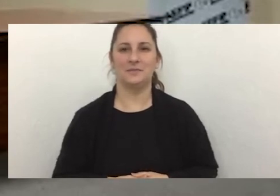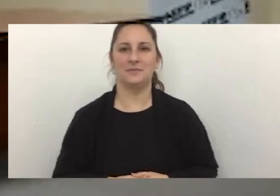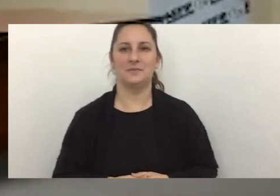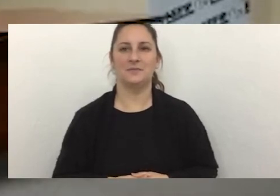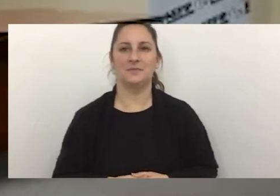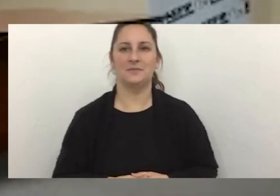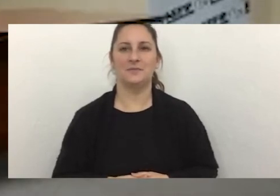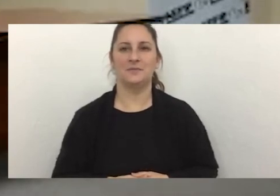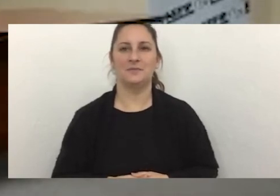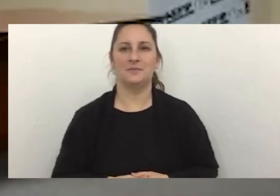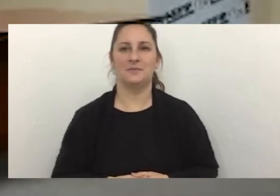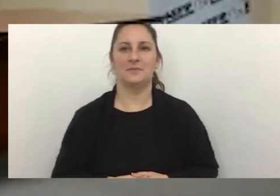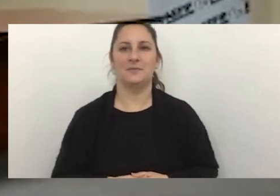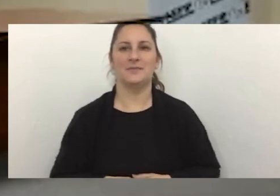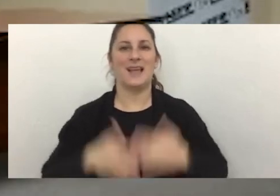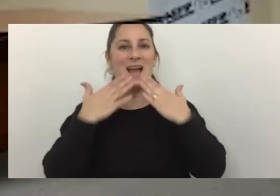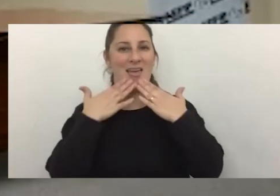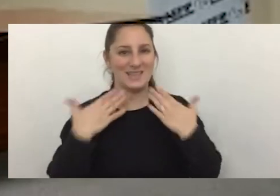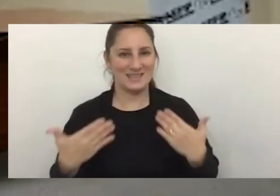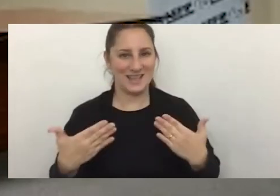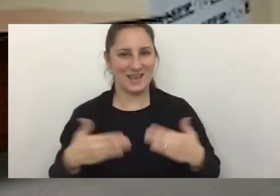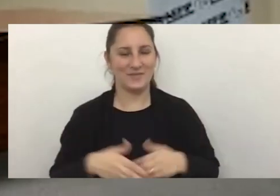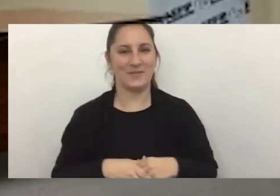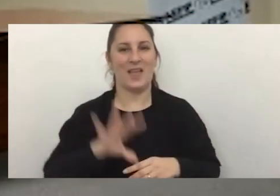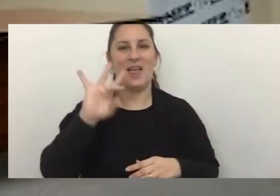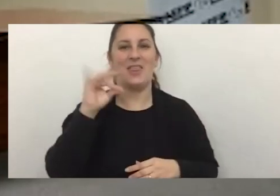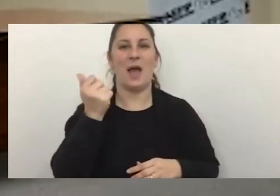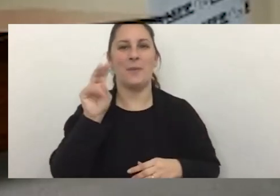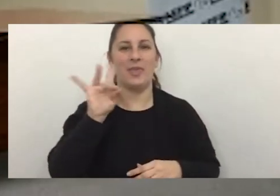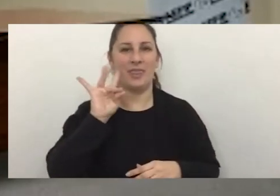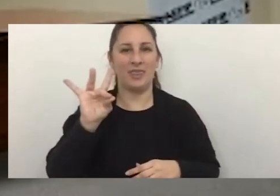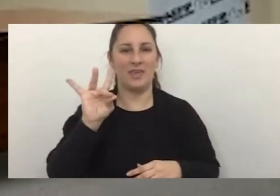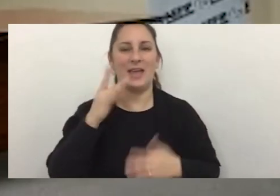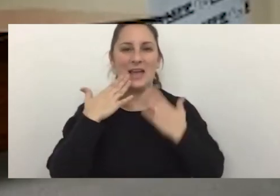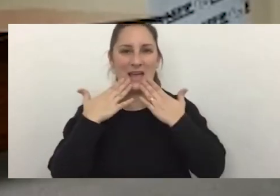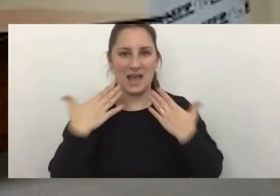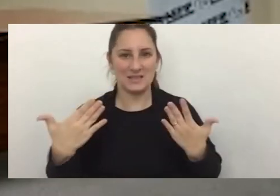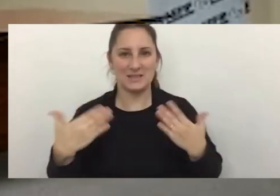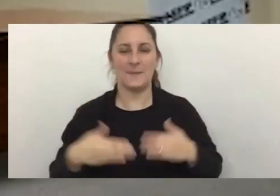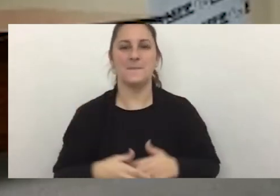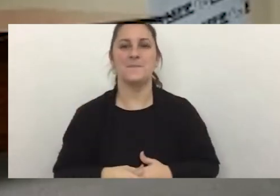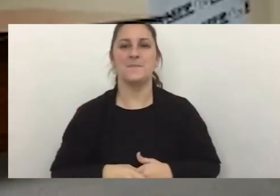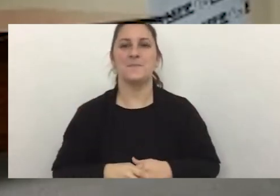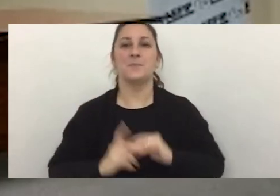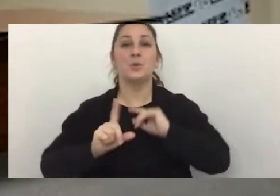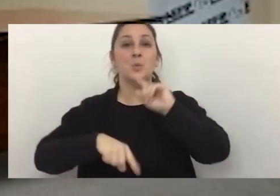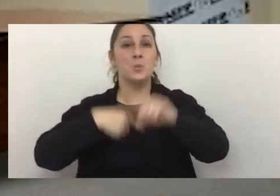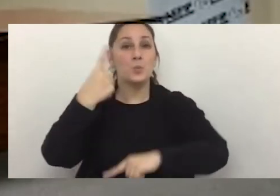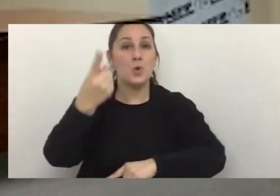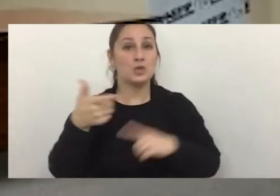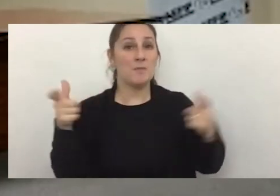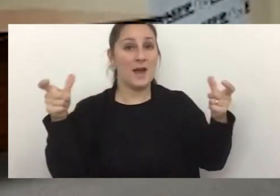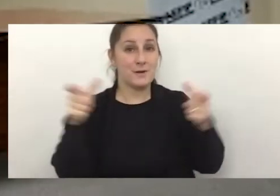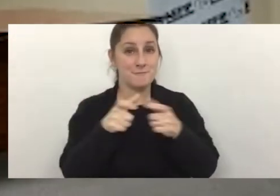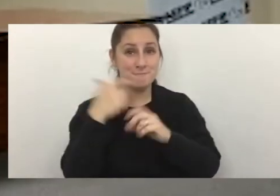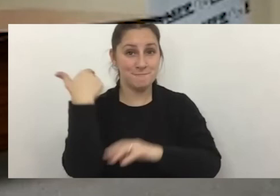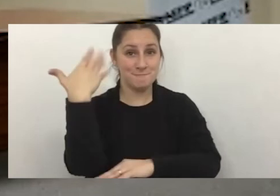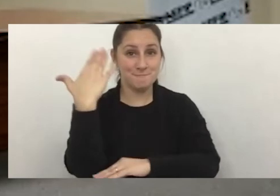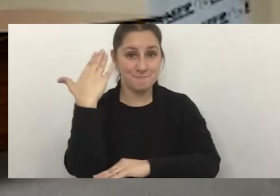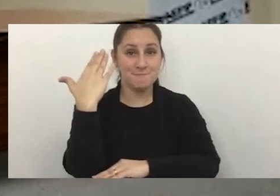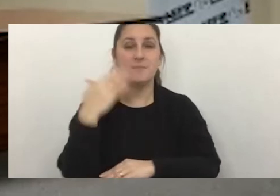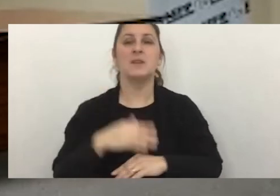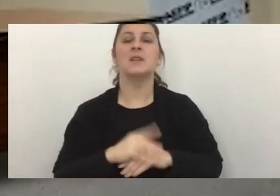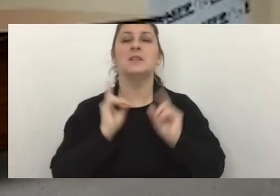Bueno, agradecerte, David. Ya en nuestra próxima reunión vamos a ir incursionando también en